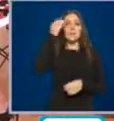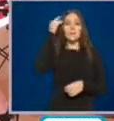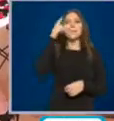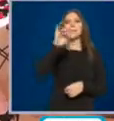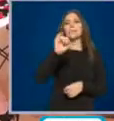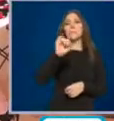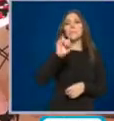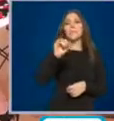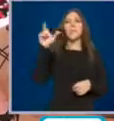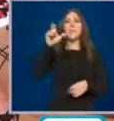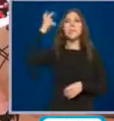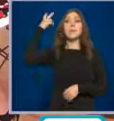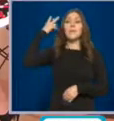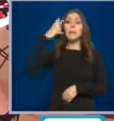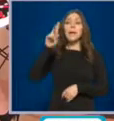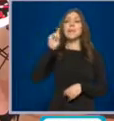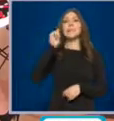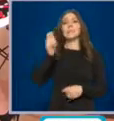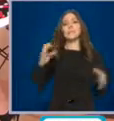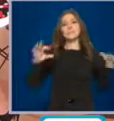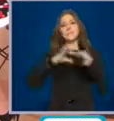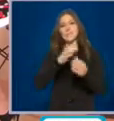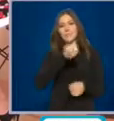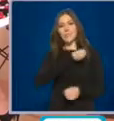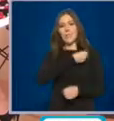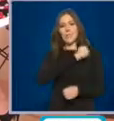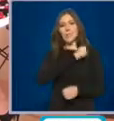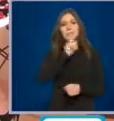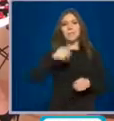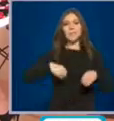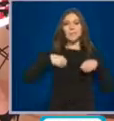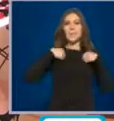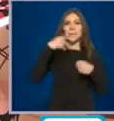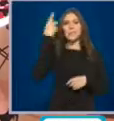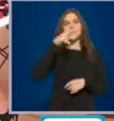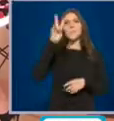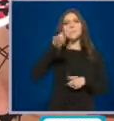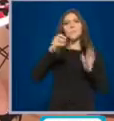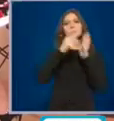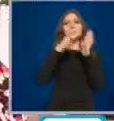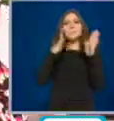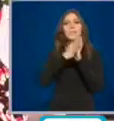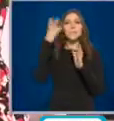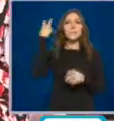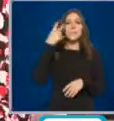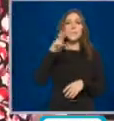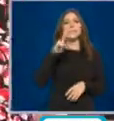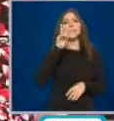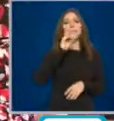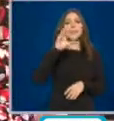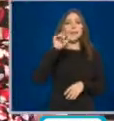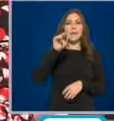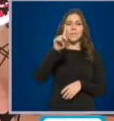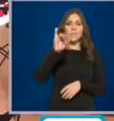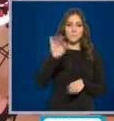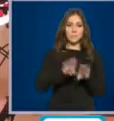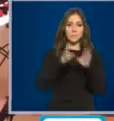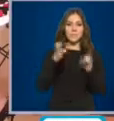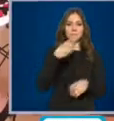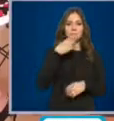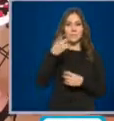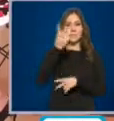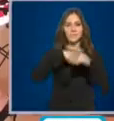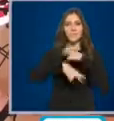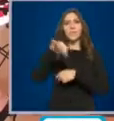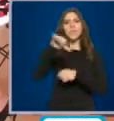Viajar es salud, sin duda. Es que, exacto, yo me fui con eso, pero realmente se apunta eso. Claudia Marcuchetti, ¿cómo estás? ¿Cómo están? Hola, Clau. Pues muy bien, Bienvenida. Pues